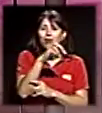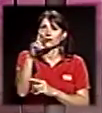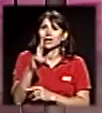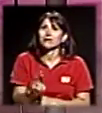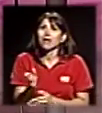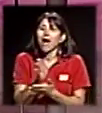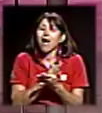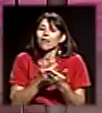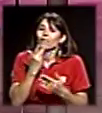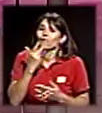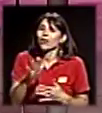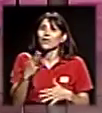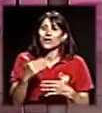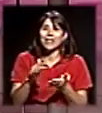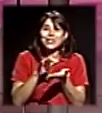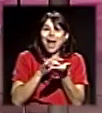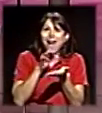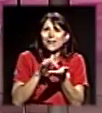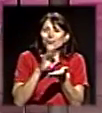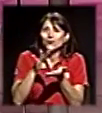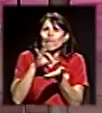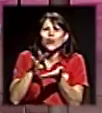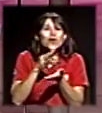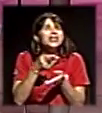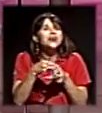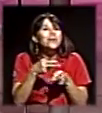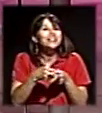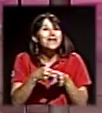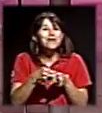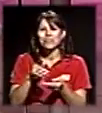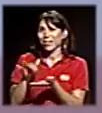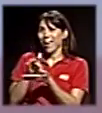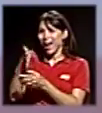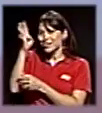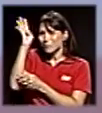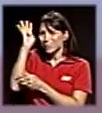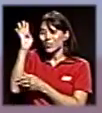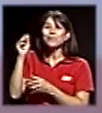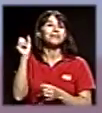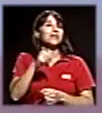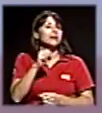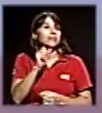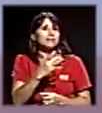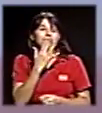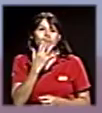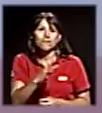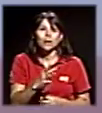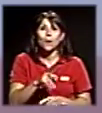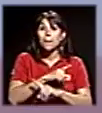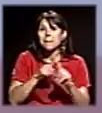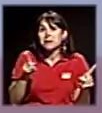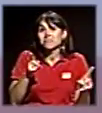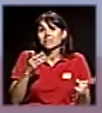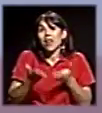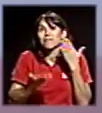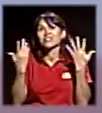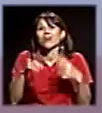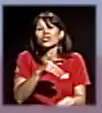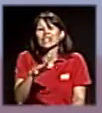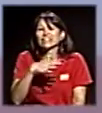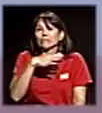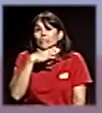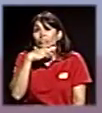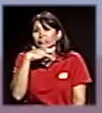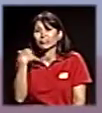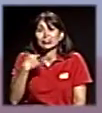es el arroz con frijoles con cómo le dicen acá el gallo pinto Sí muy rico Pero quizás ya estén todos hartos de lo mismo